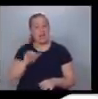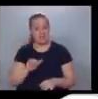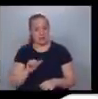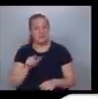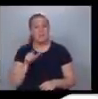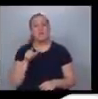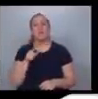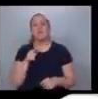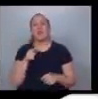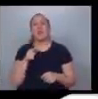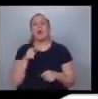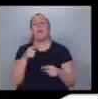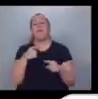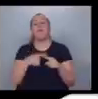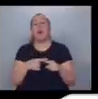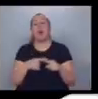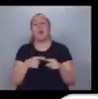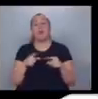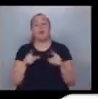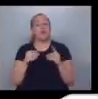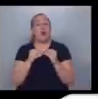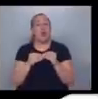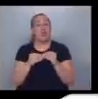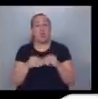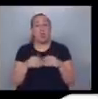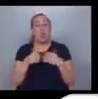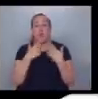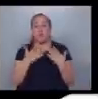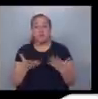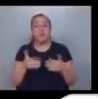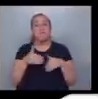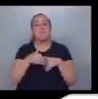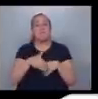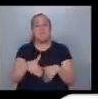Por causa de establecer, el colectivo en la ruta